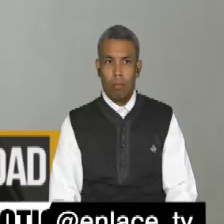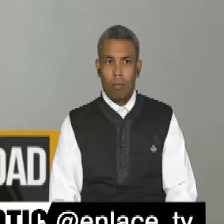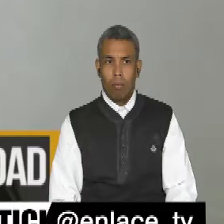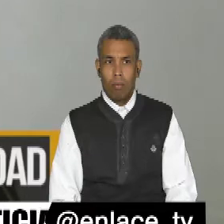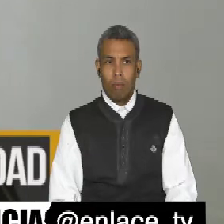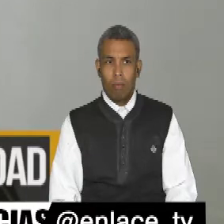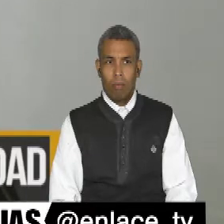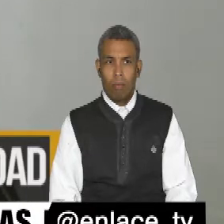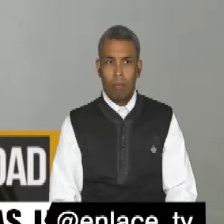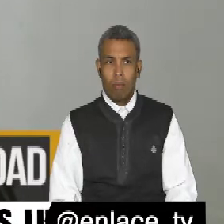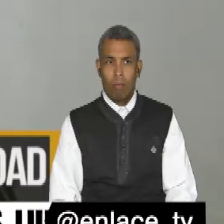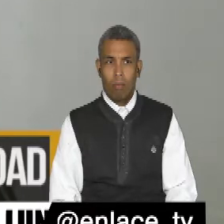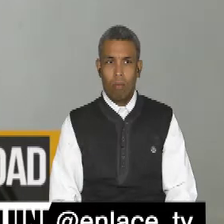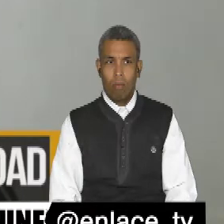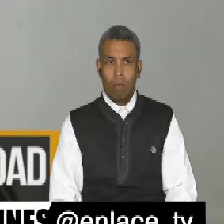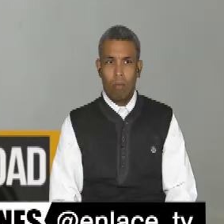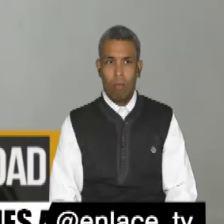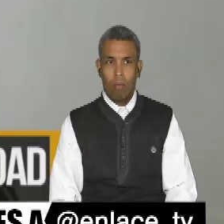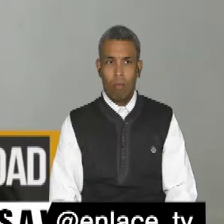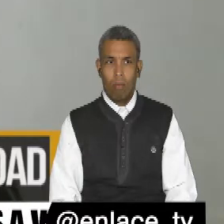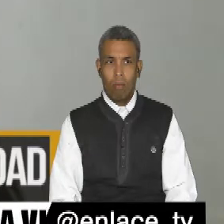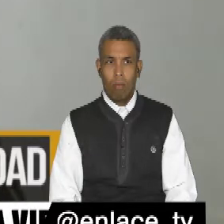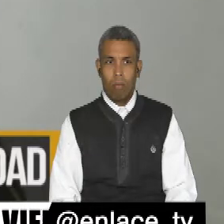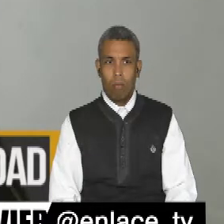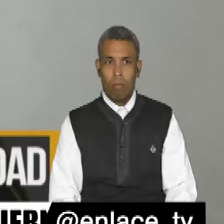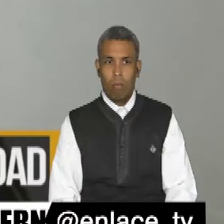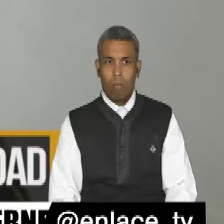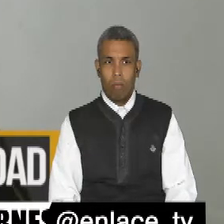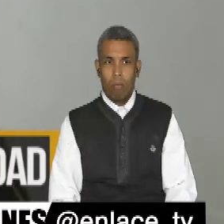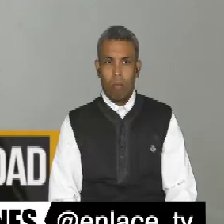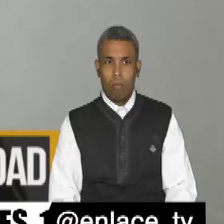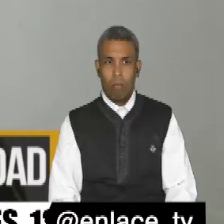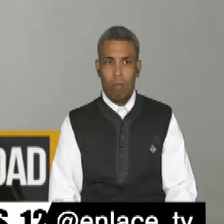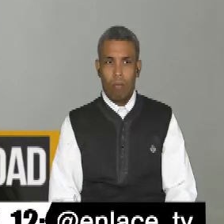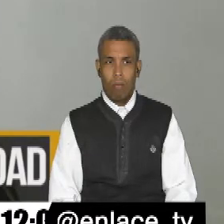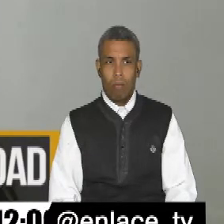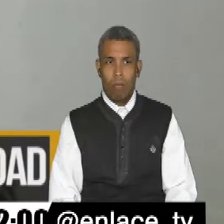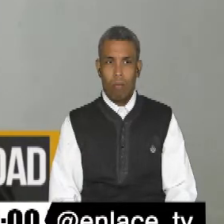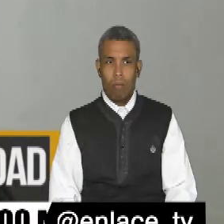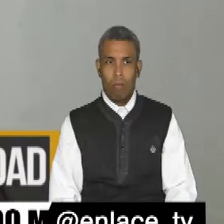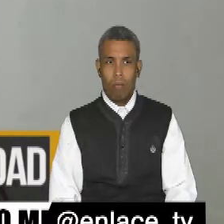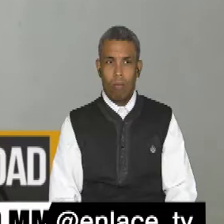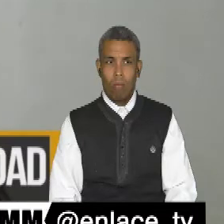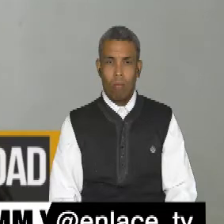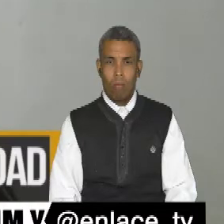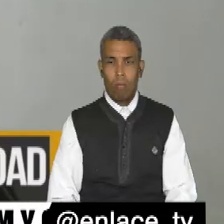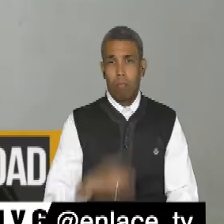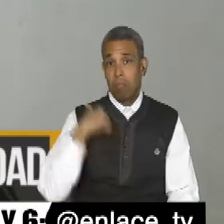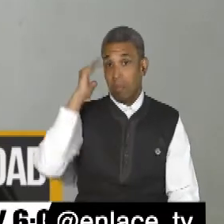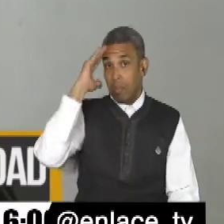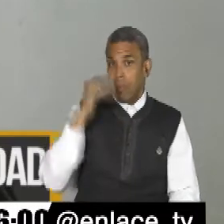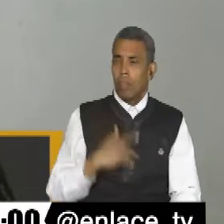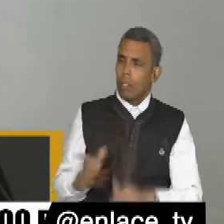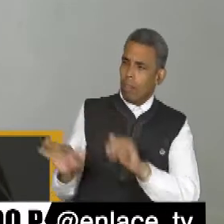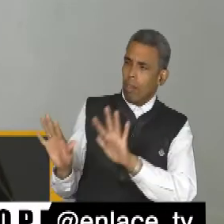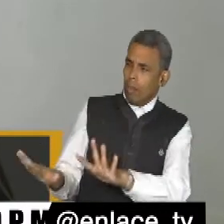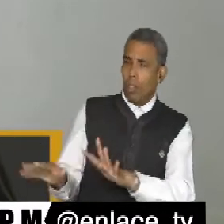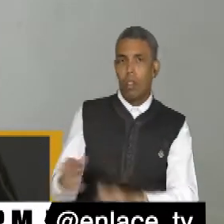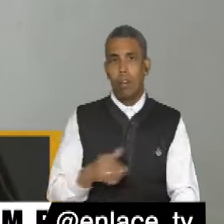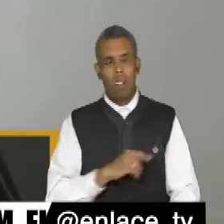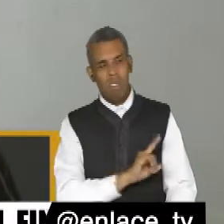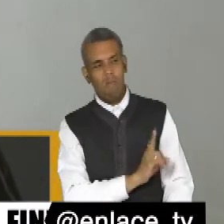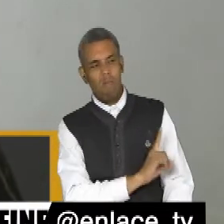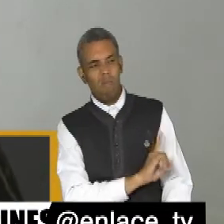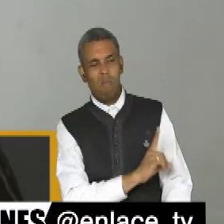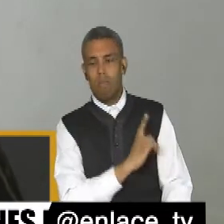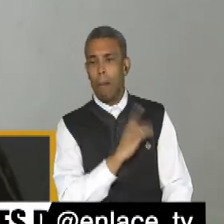altanera, desafiante, pues no atienden el respectivo llamado de la Policía Nacional. De igual